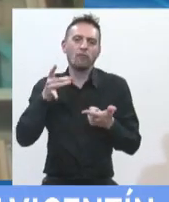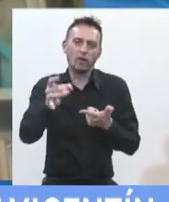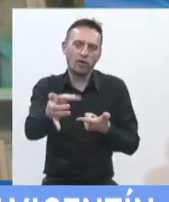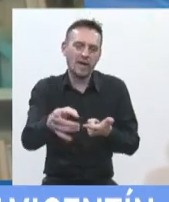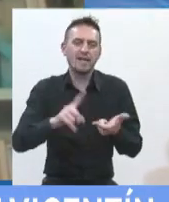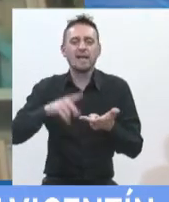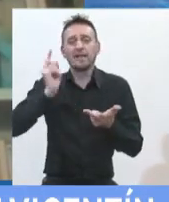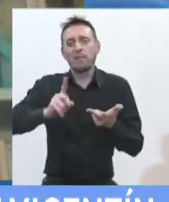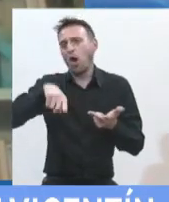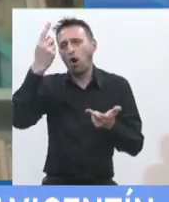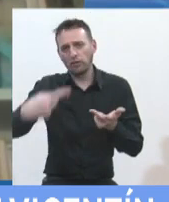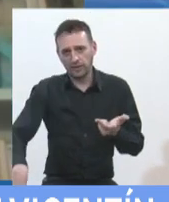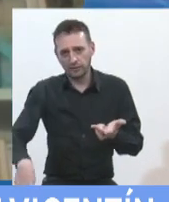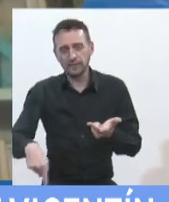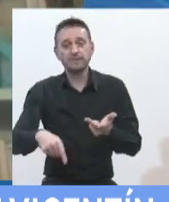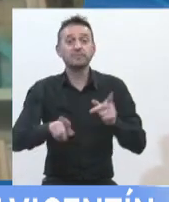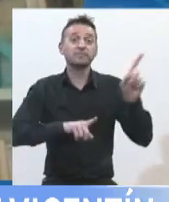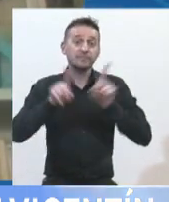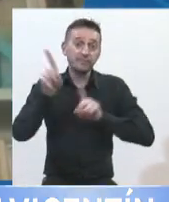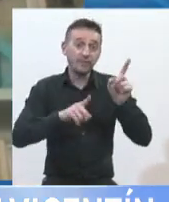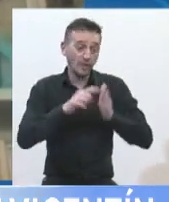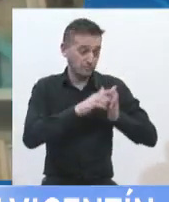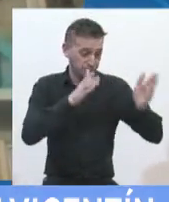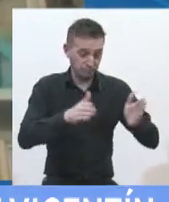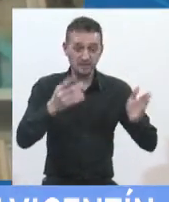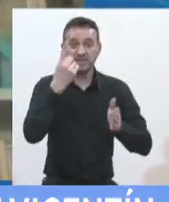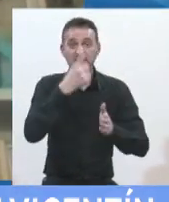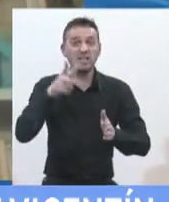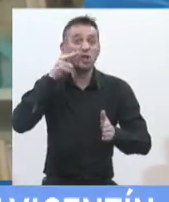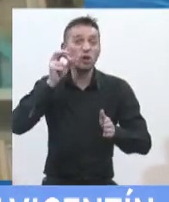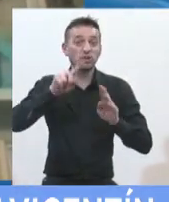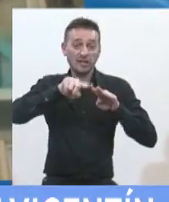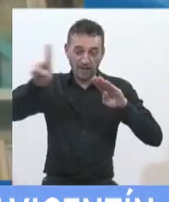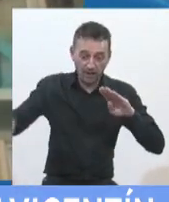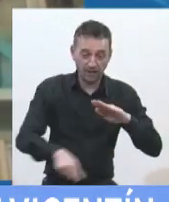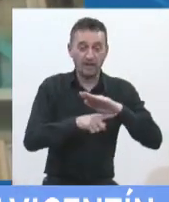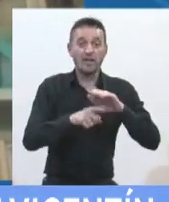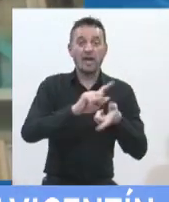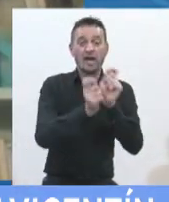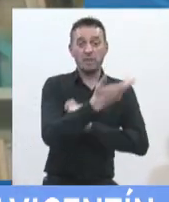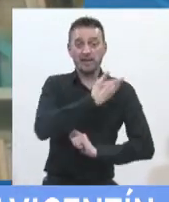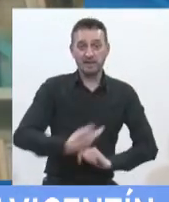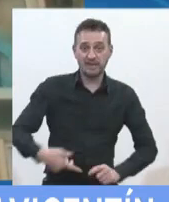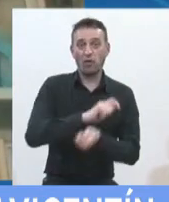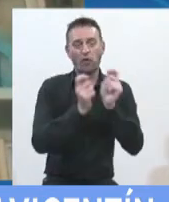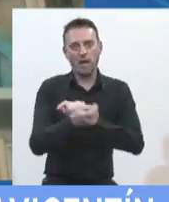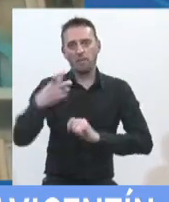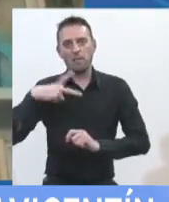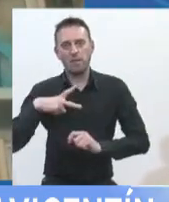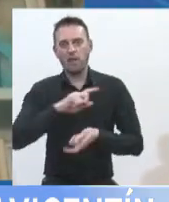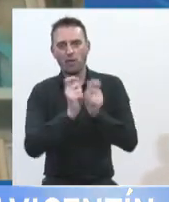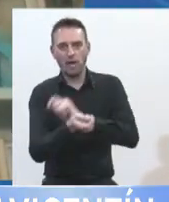ferrocarriles y con tantos otros algunos de estos ciclos de los 180 grados desde estatizar a privatizar y viceversa tienen